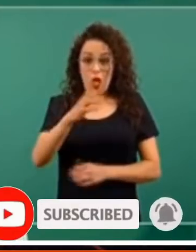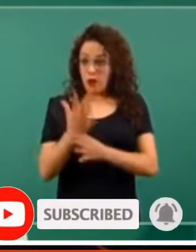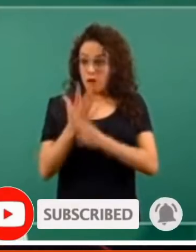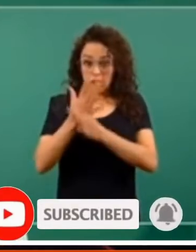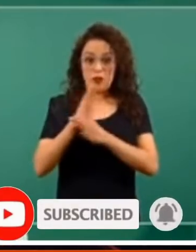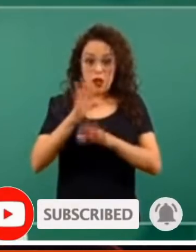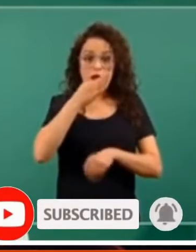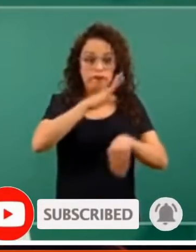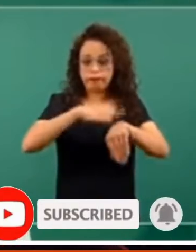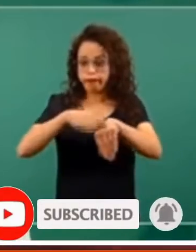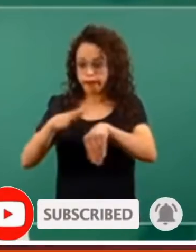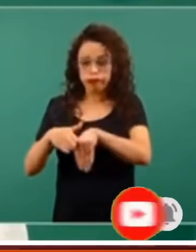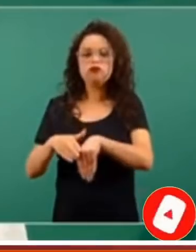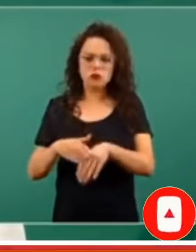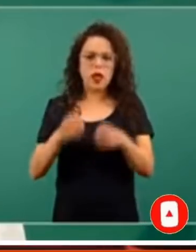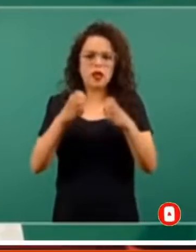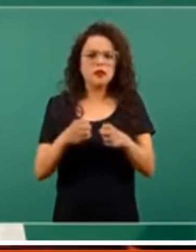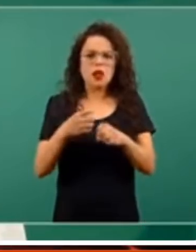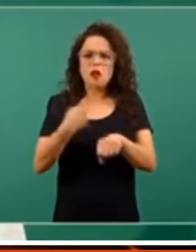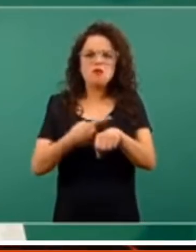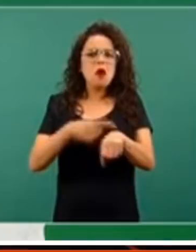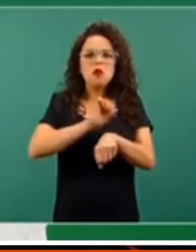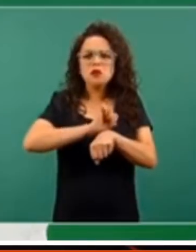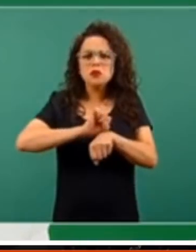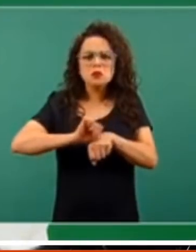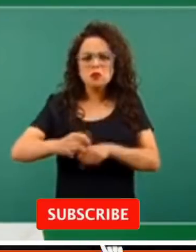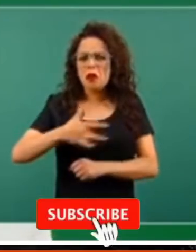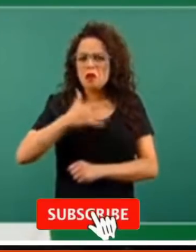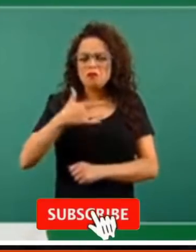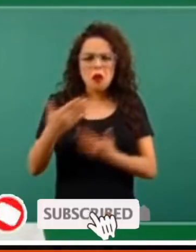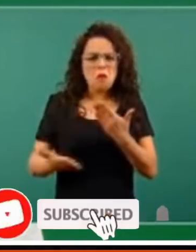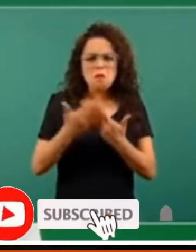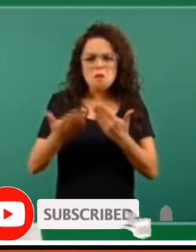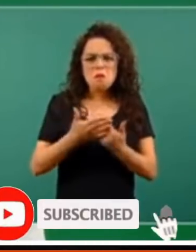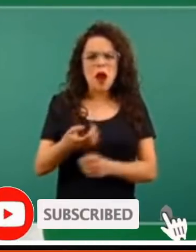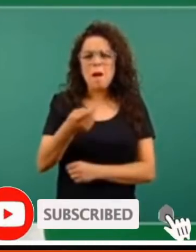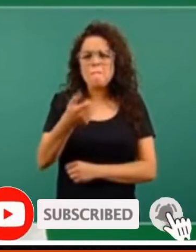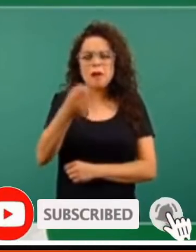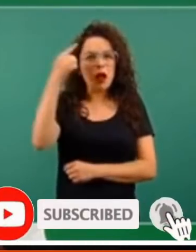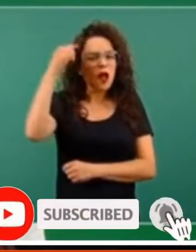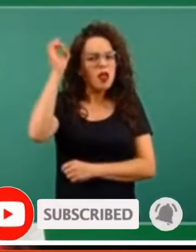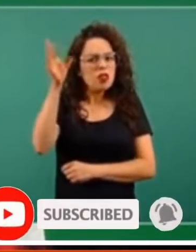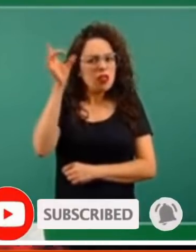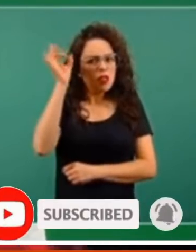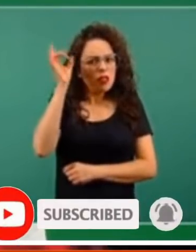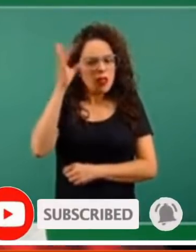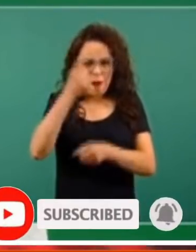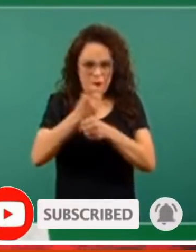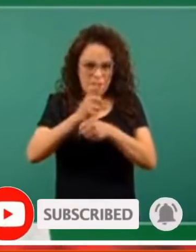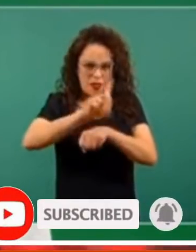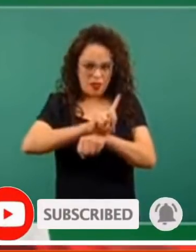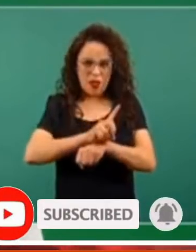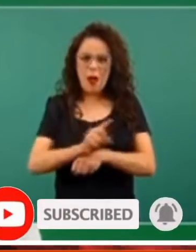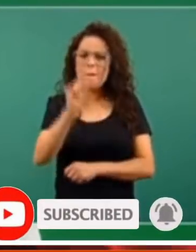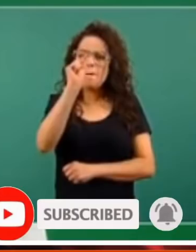que se encuentra con enfermedad leve, realmente con muy pocos síntomas, un poco de dolor de cabeza. El día 1 tuvo un poco de